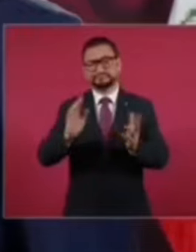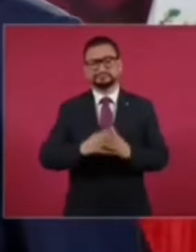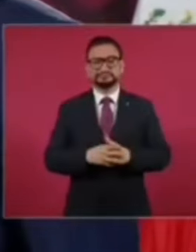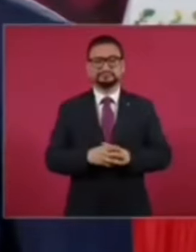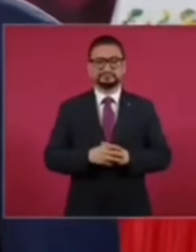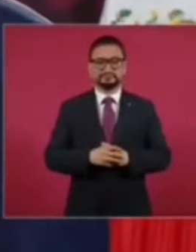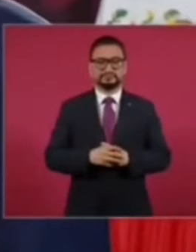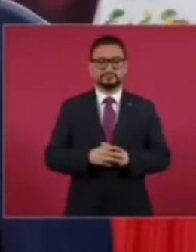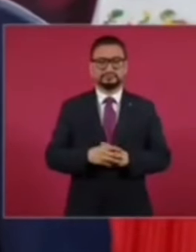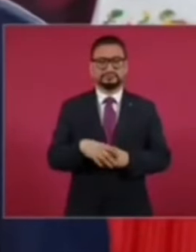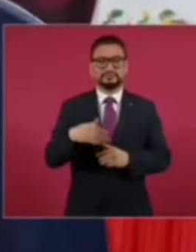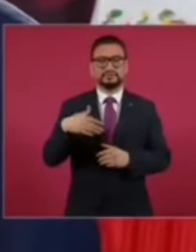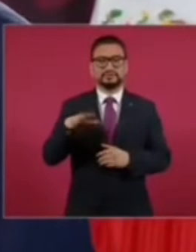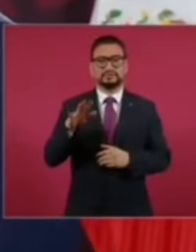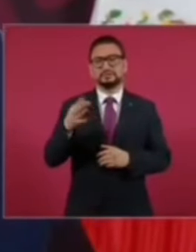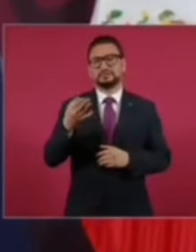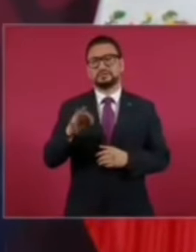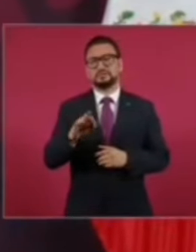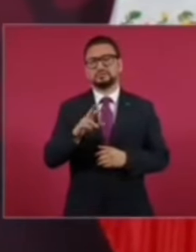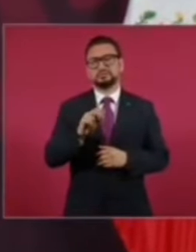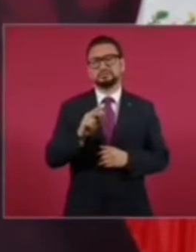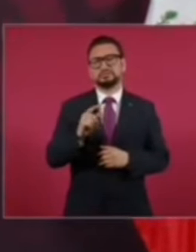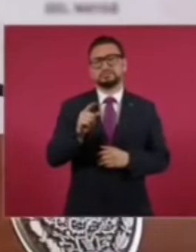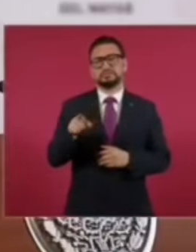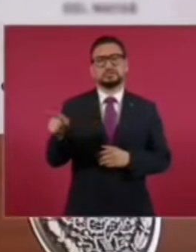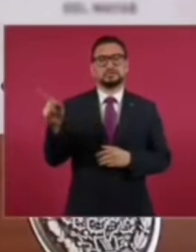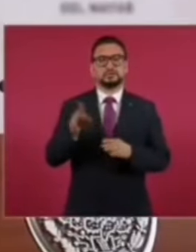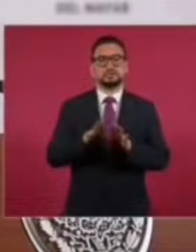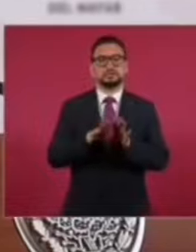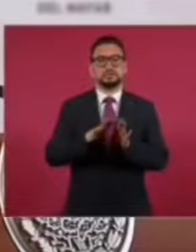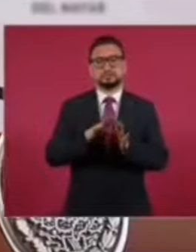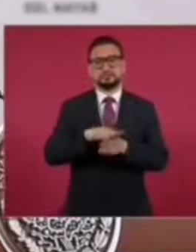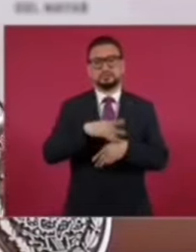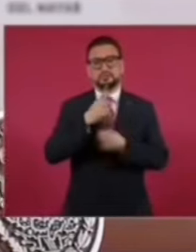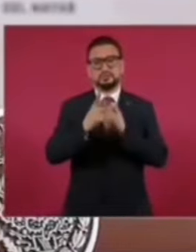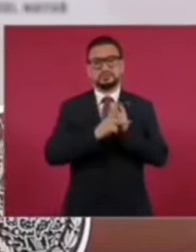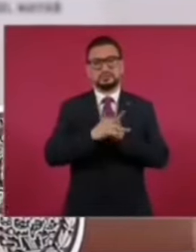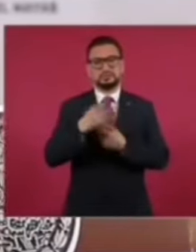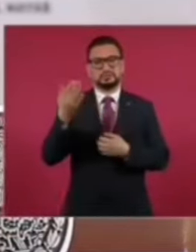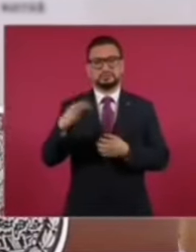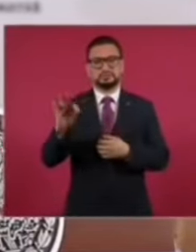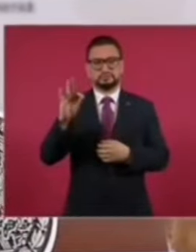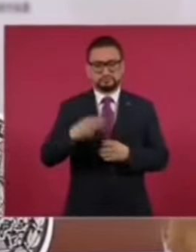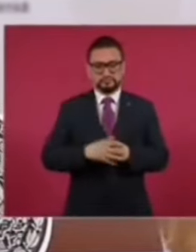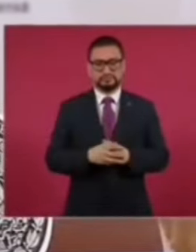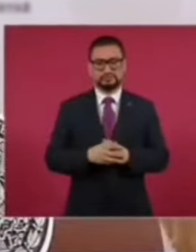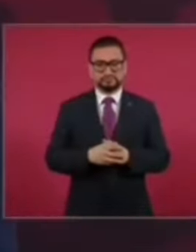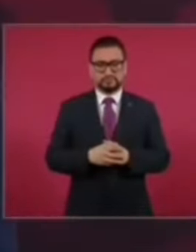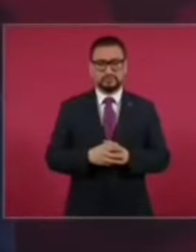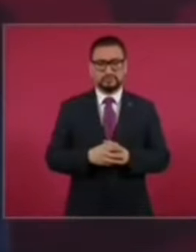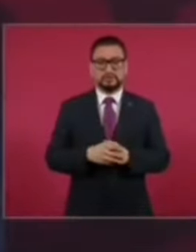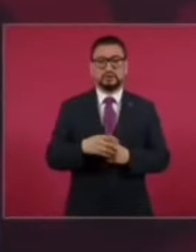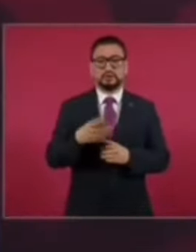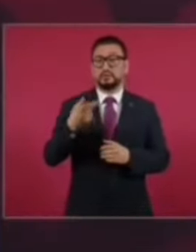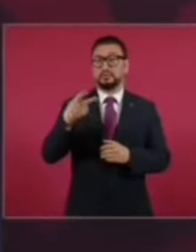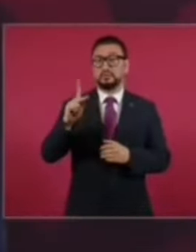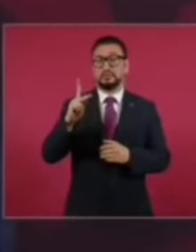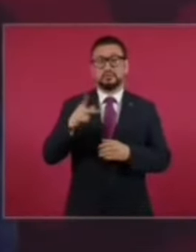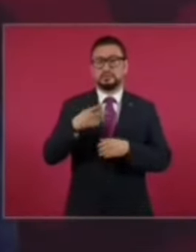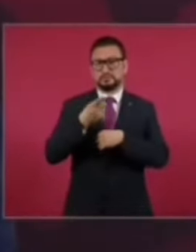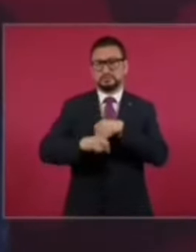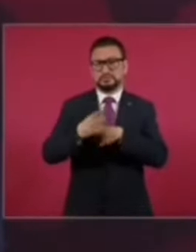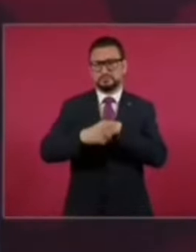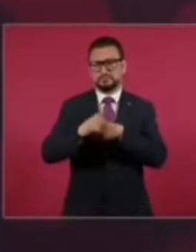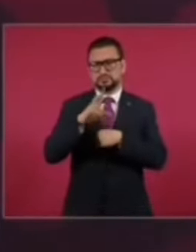convicciones. No un asunto de traición, sino a la patria, son traidorzuelos. Pero tampoco afectó, al